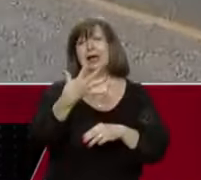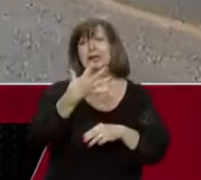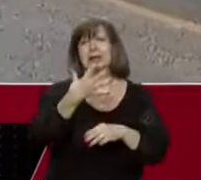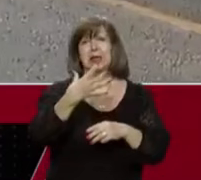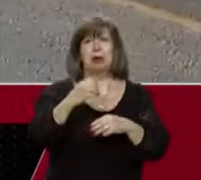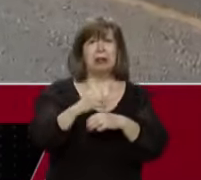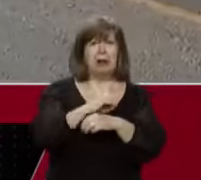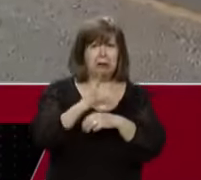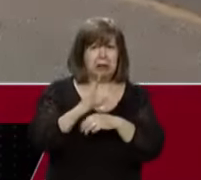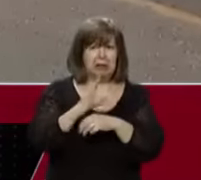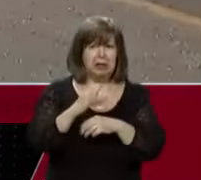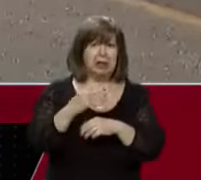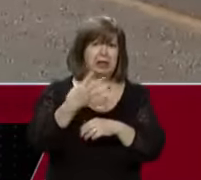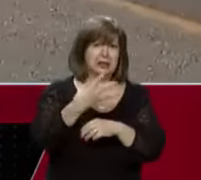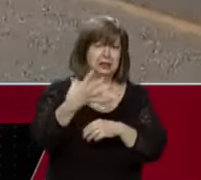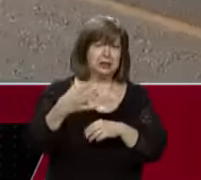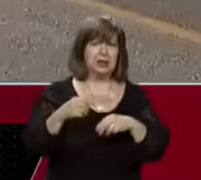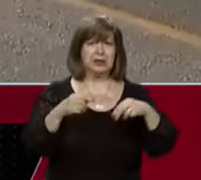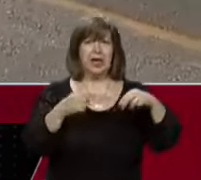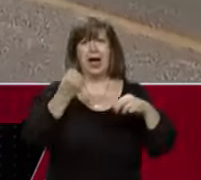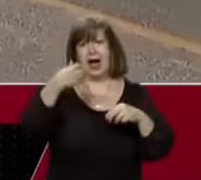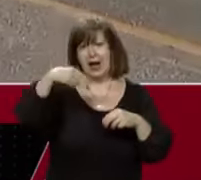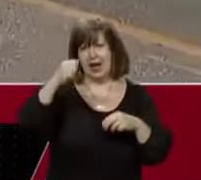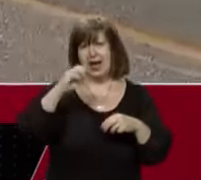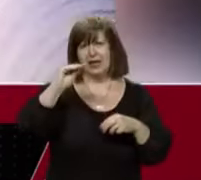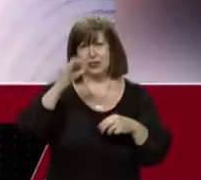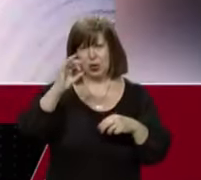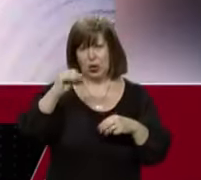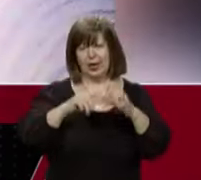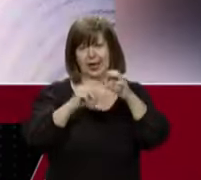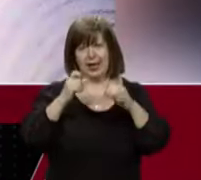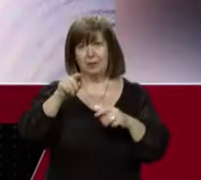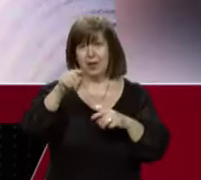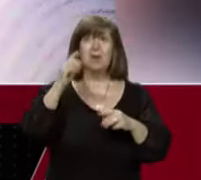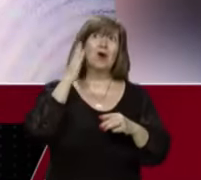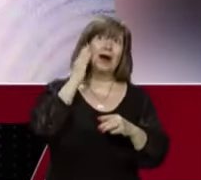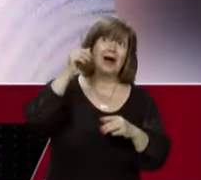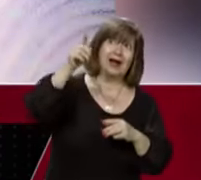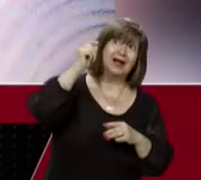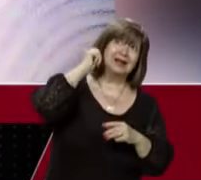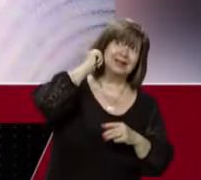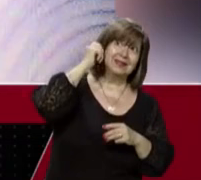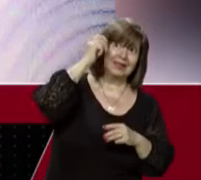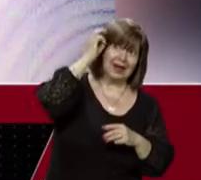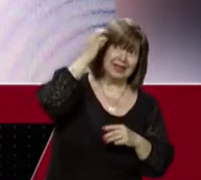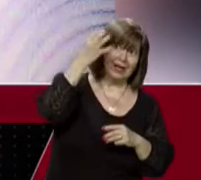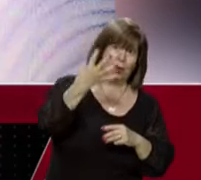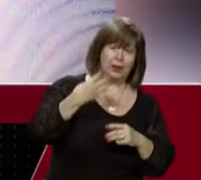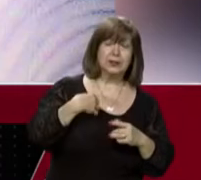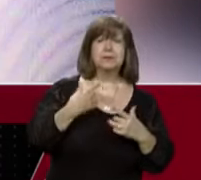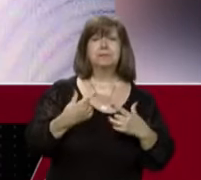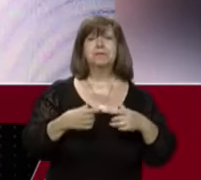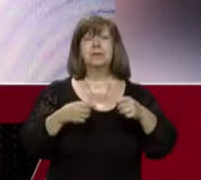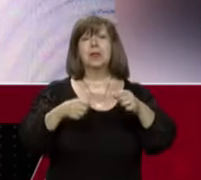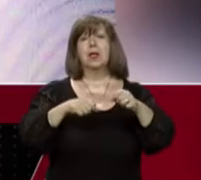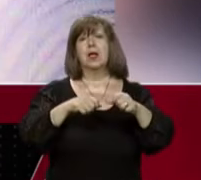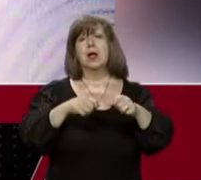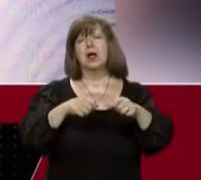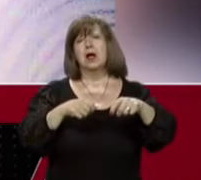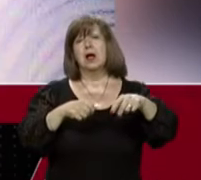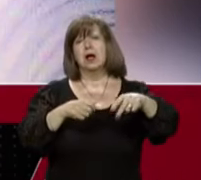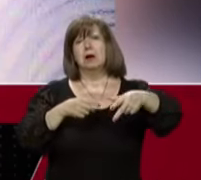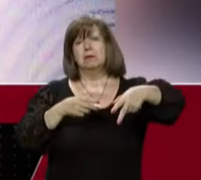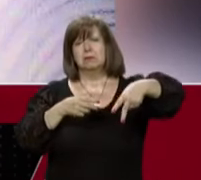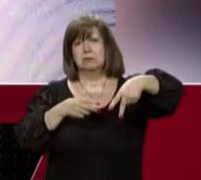de la madrugada, Ana Choque, la víctima fatal de 34 años, es embestida por detrás, en este